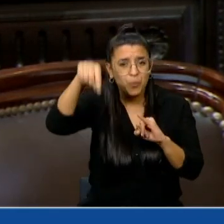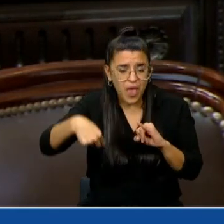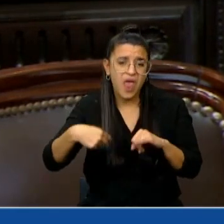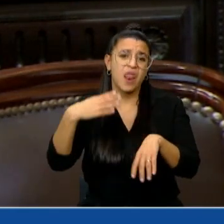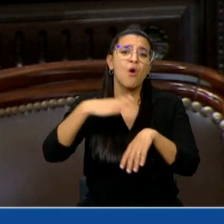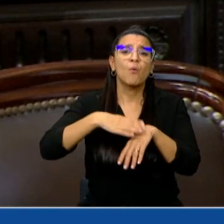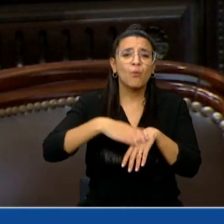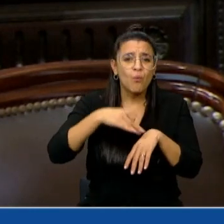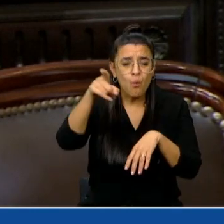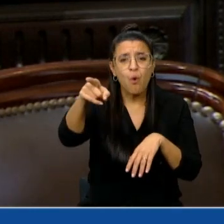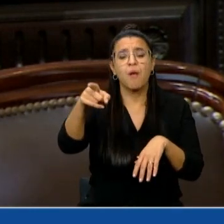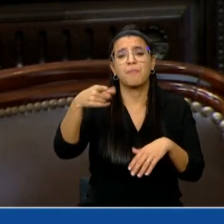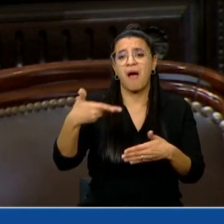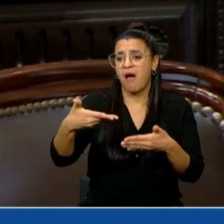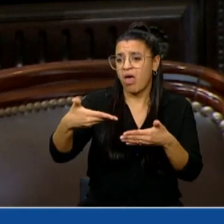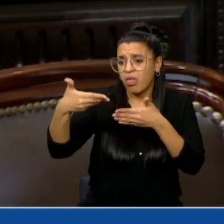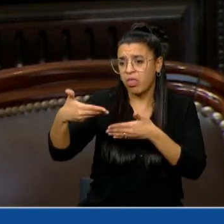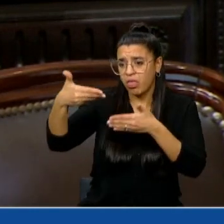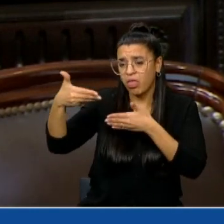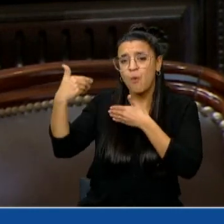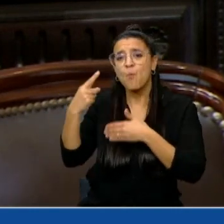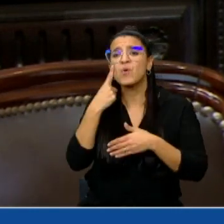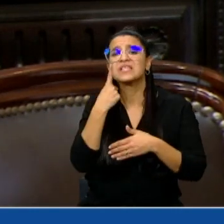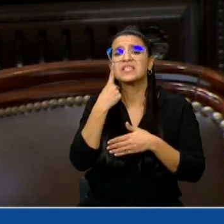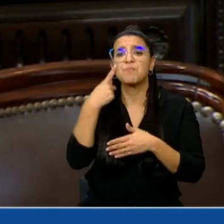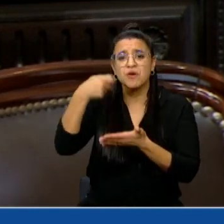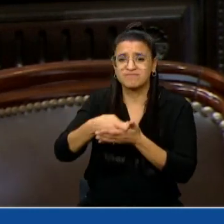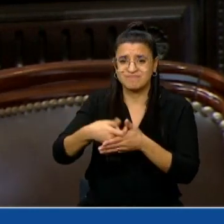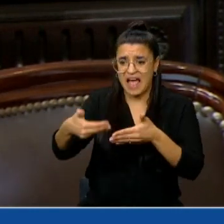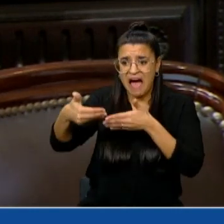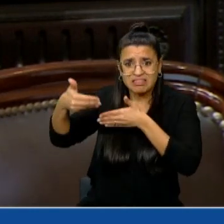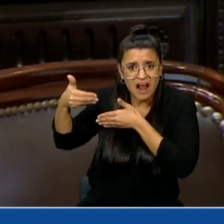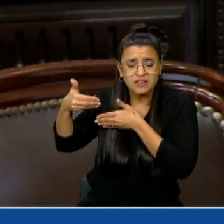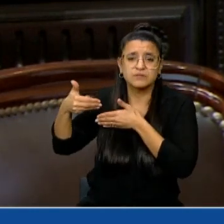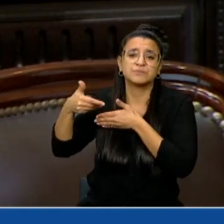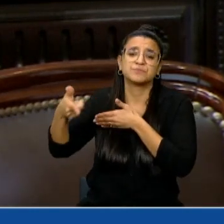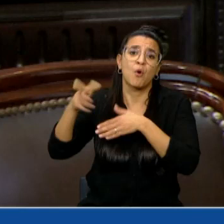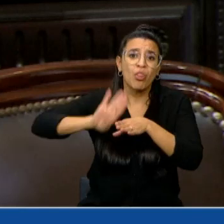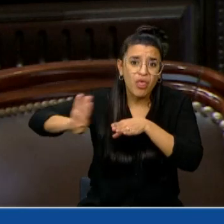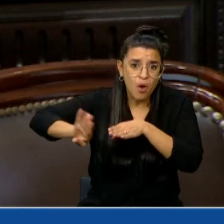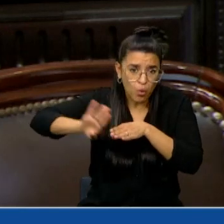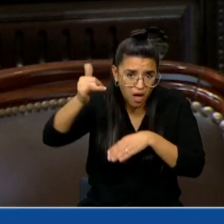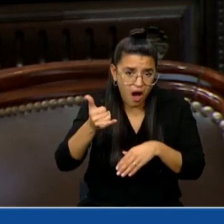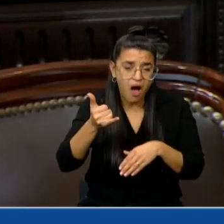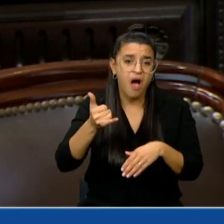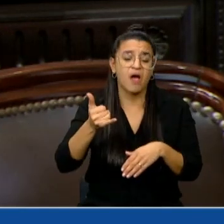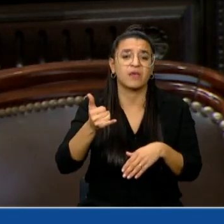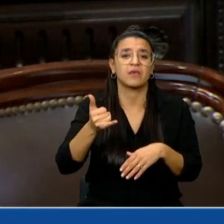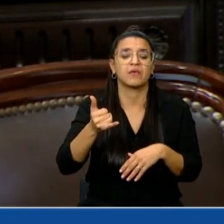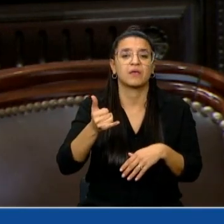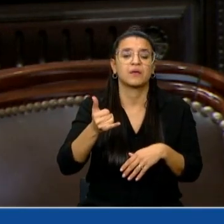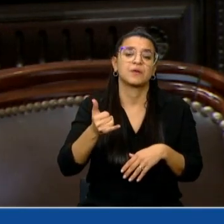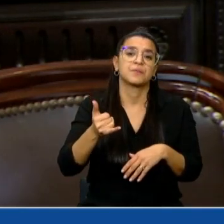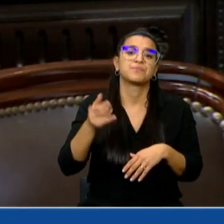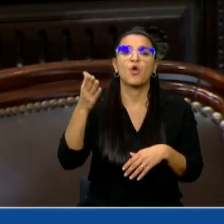a partir del atraso de los municipios que están en mora, en el caso